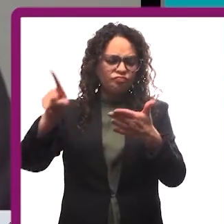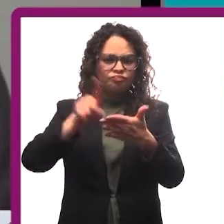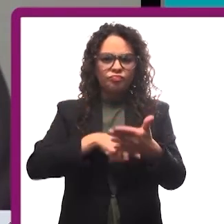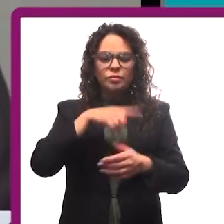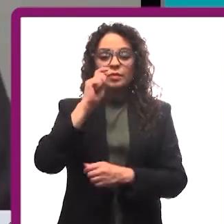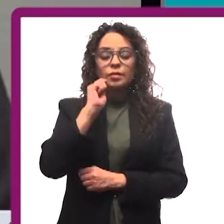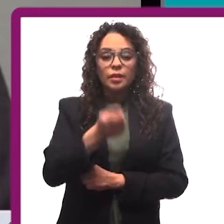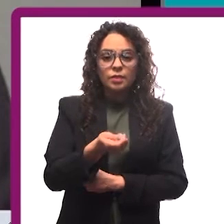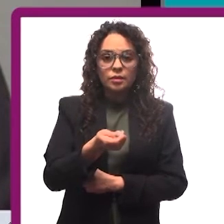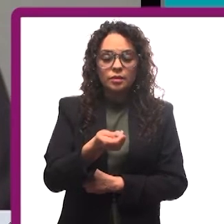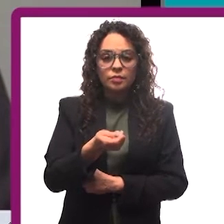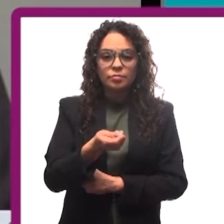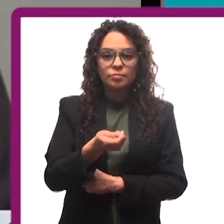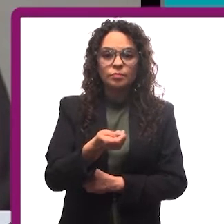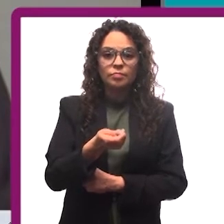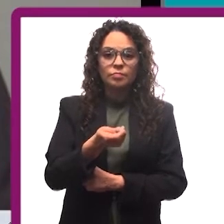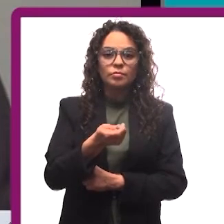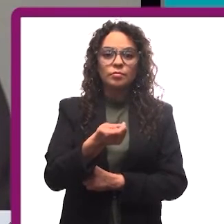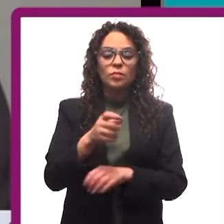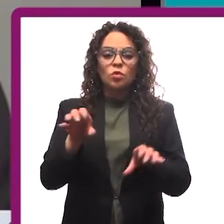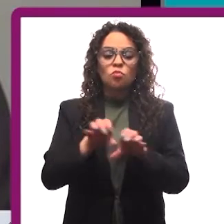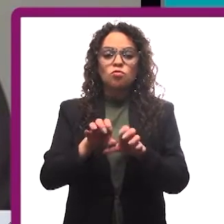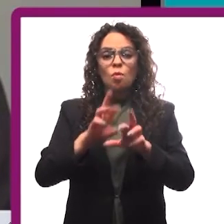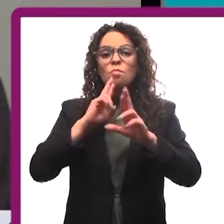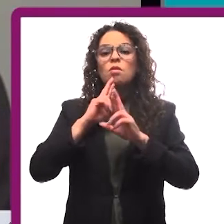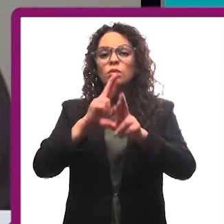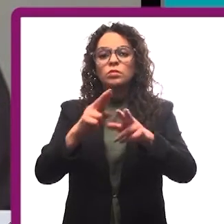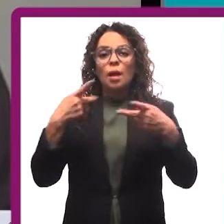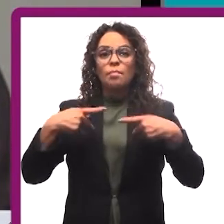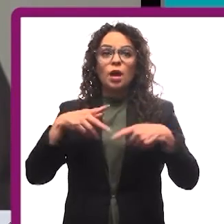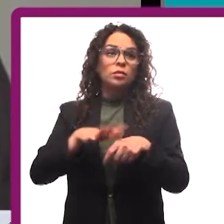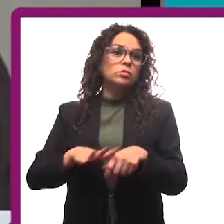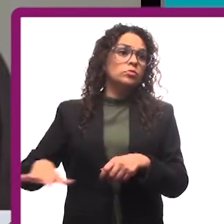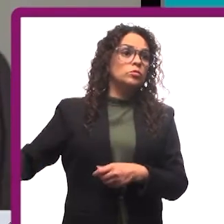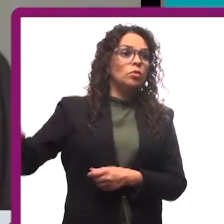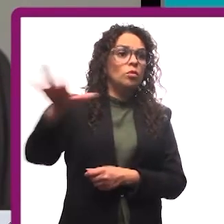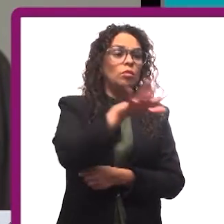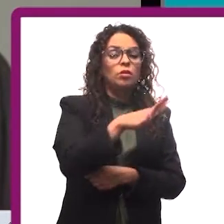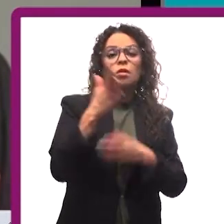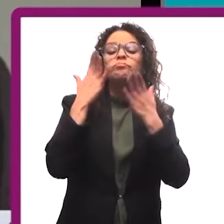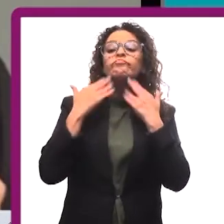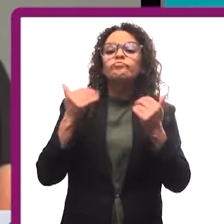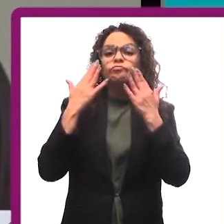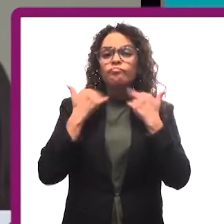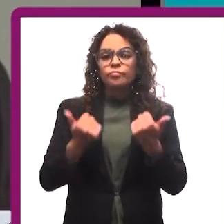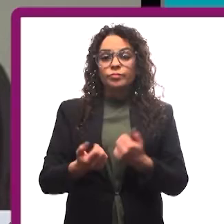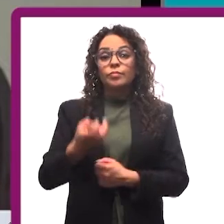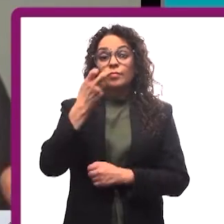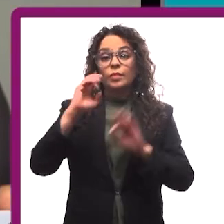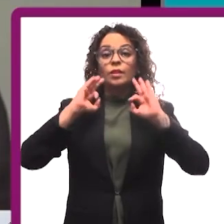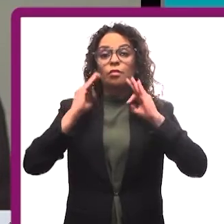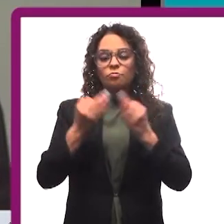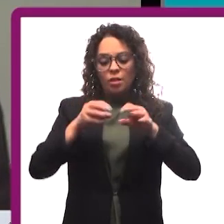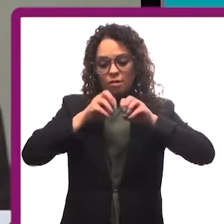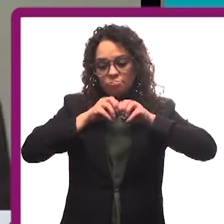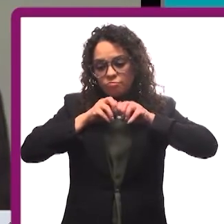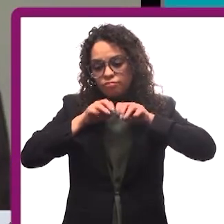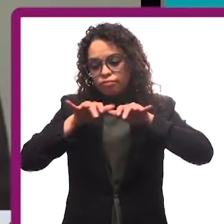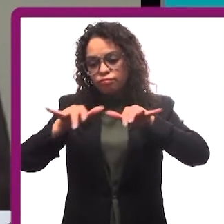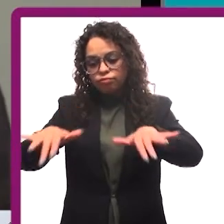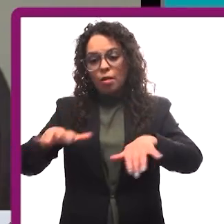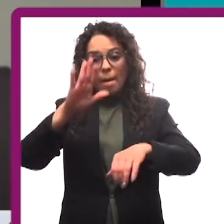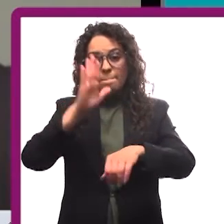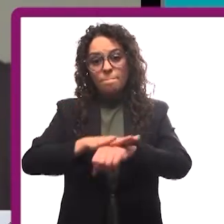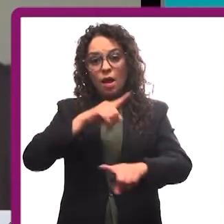de una respuesta por parte del público, pues estaba con estos medios de difusión, particularmente